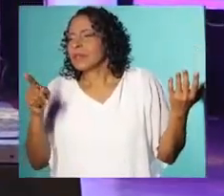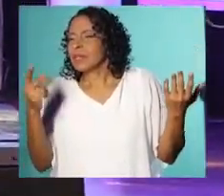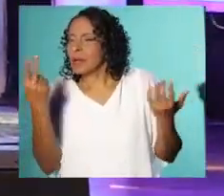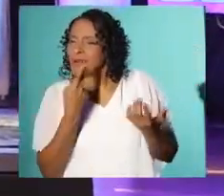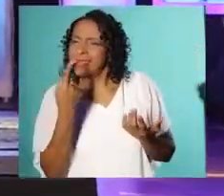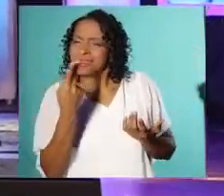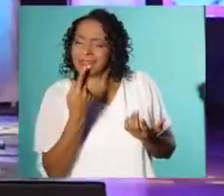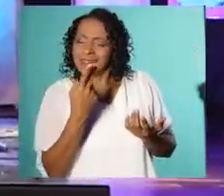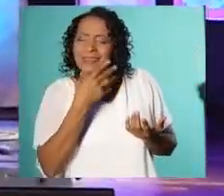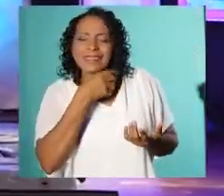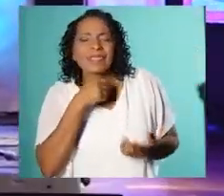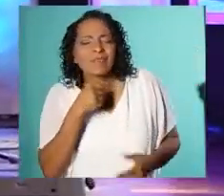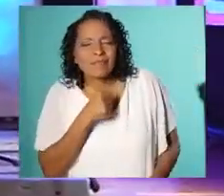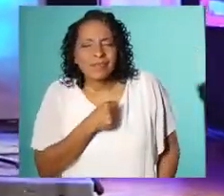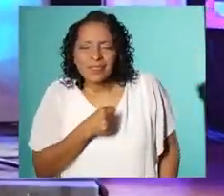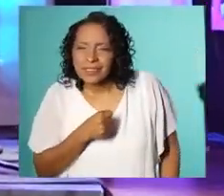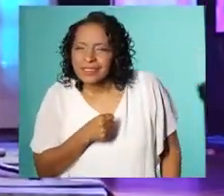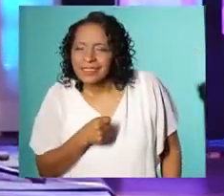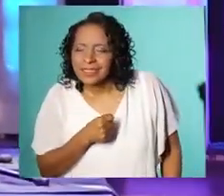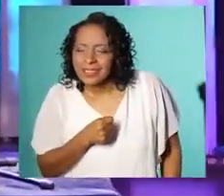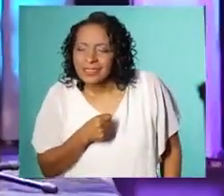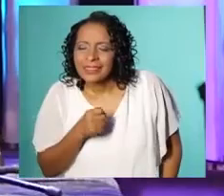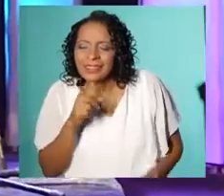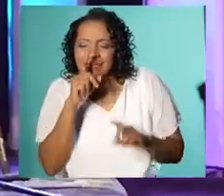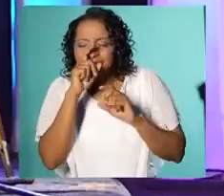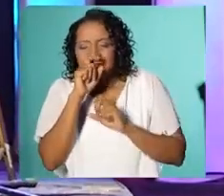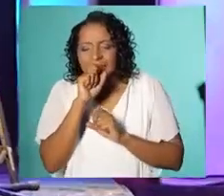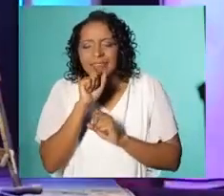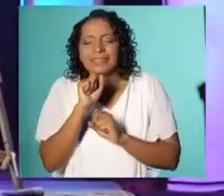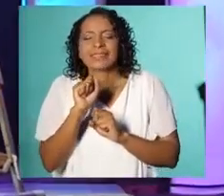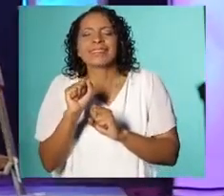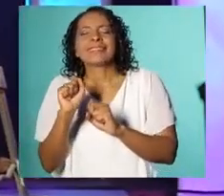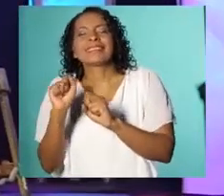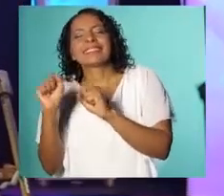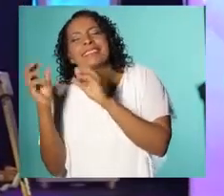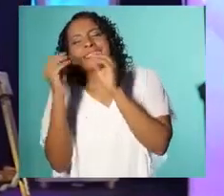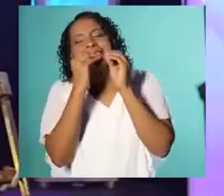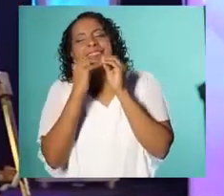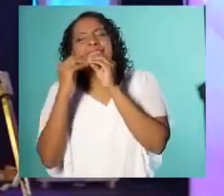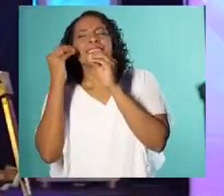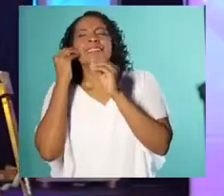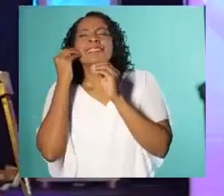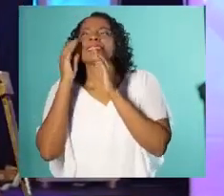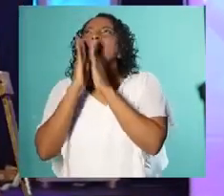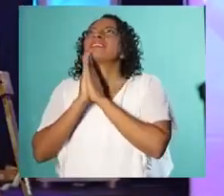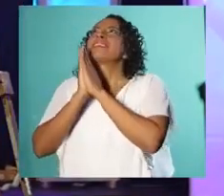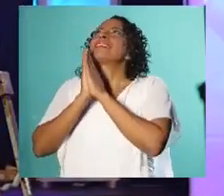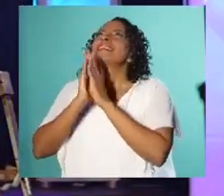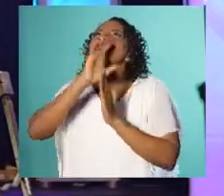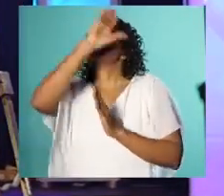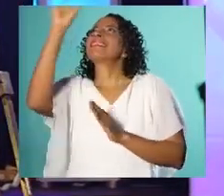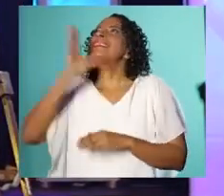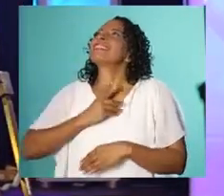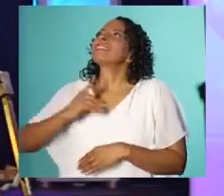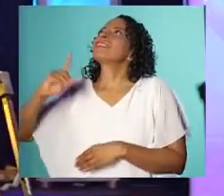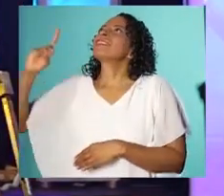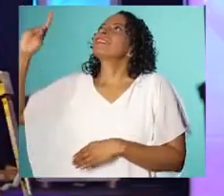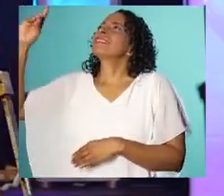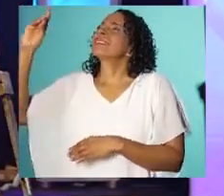Vi románticos besar y rogué al cielo y pido los podamos